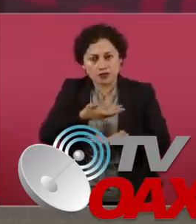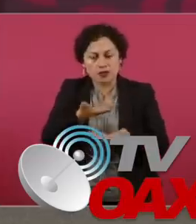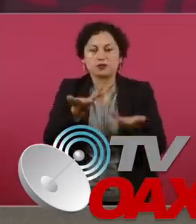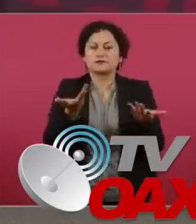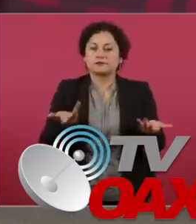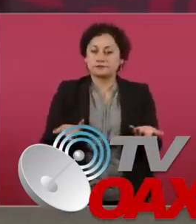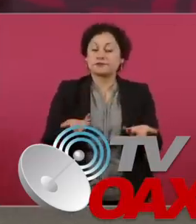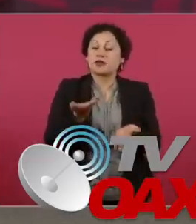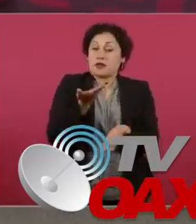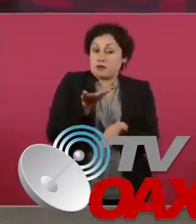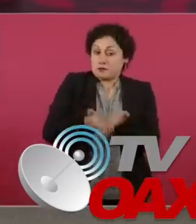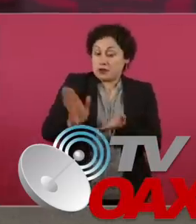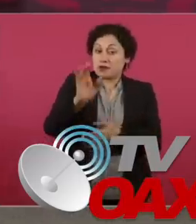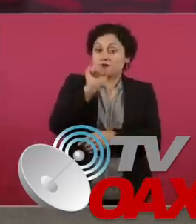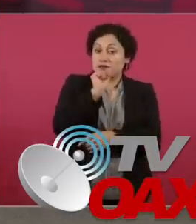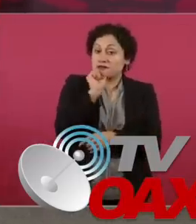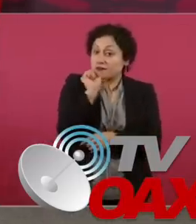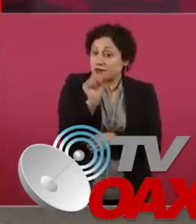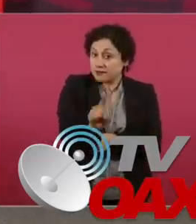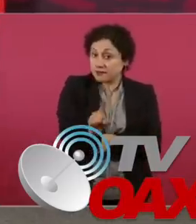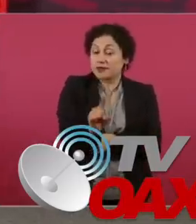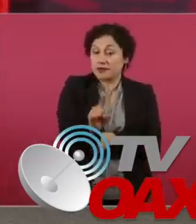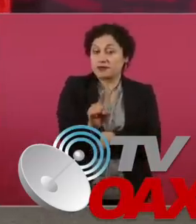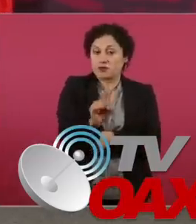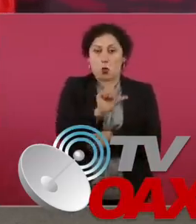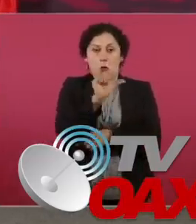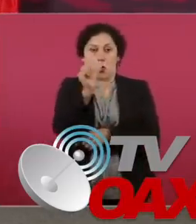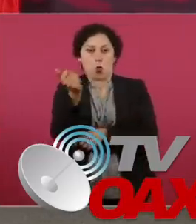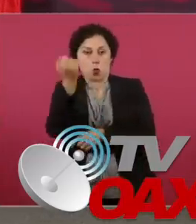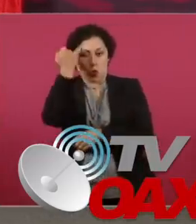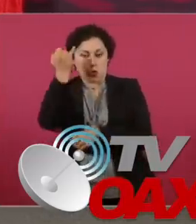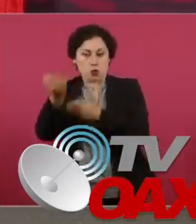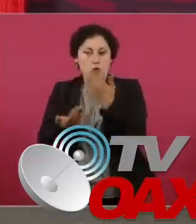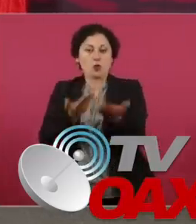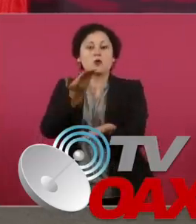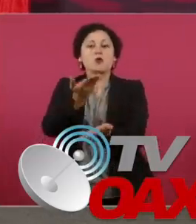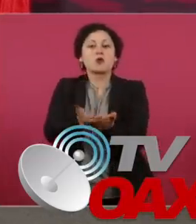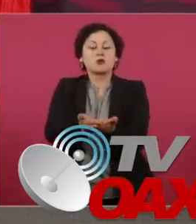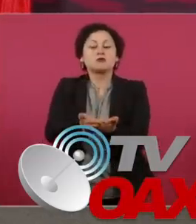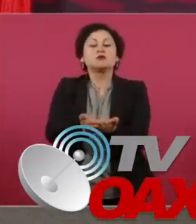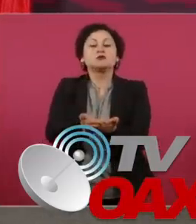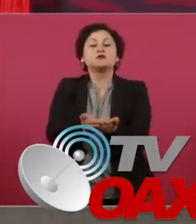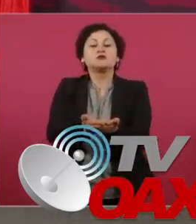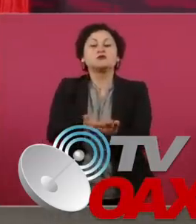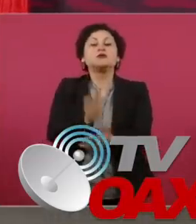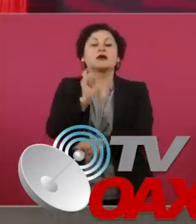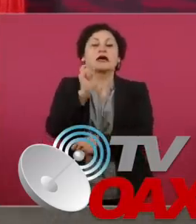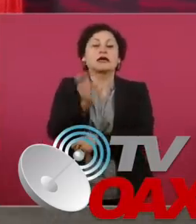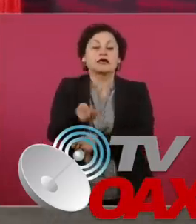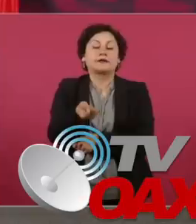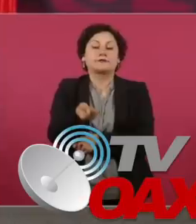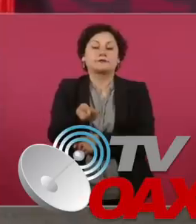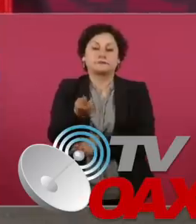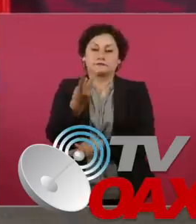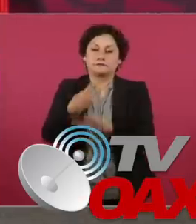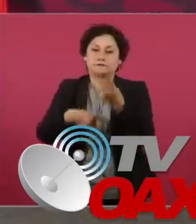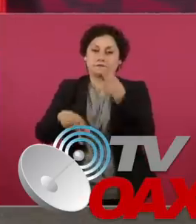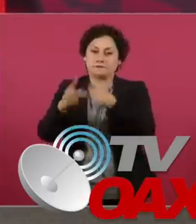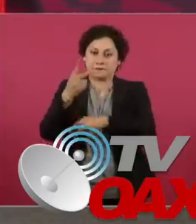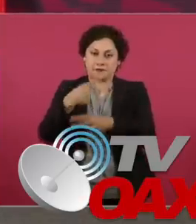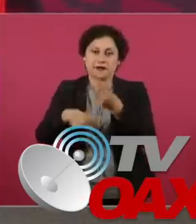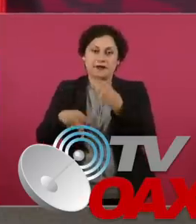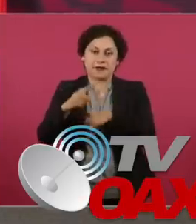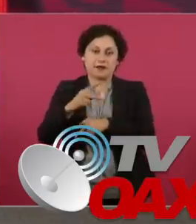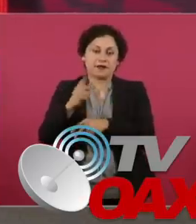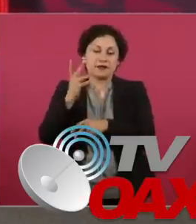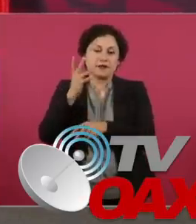paso es la integración, como lo soñó